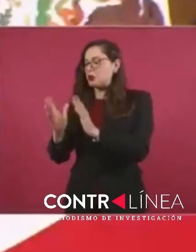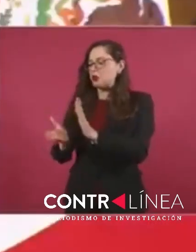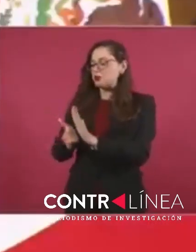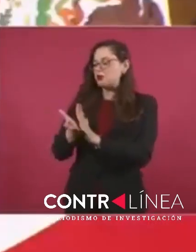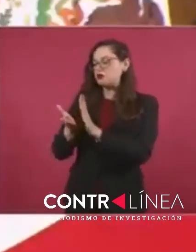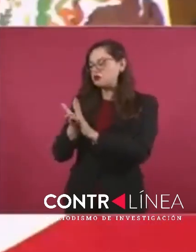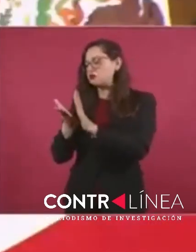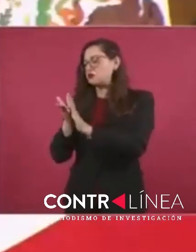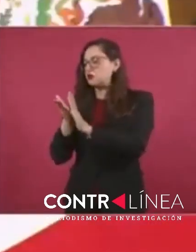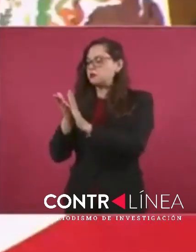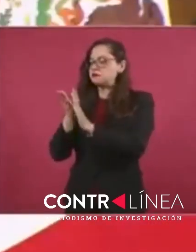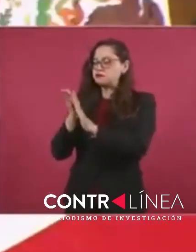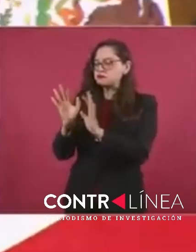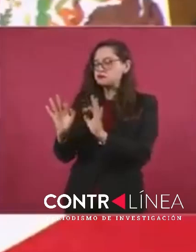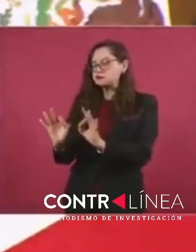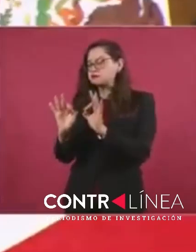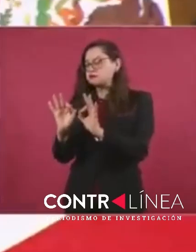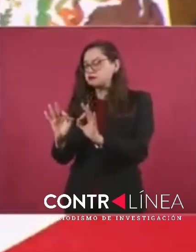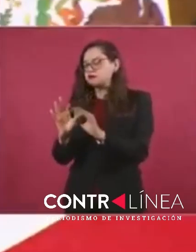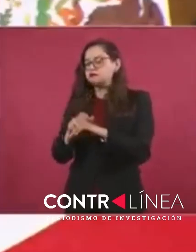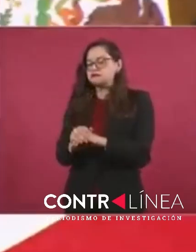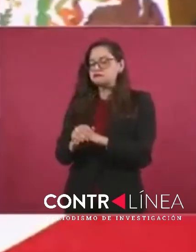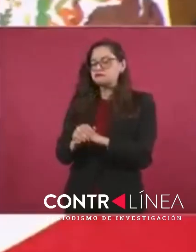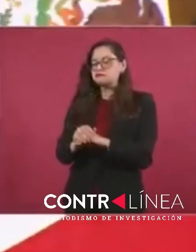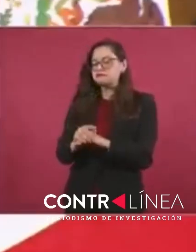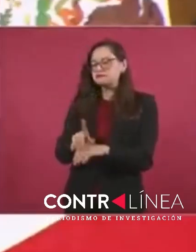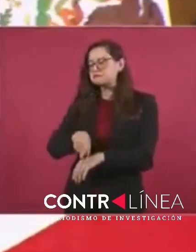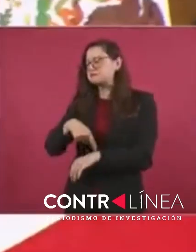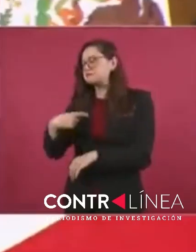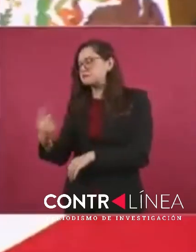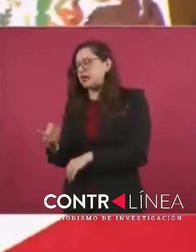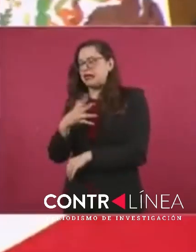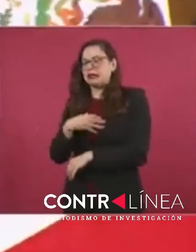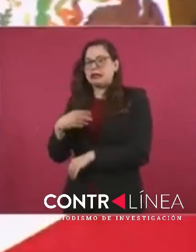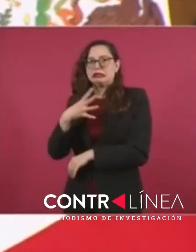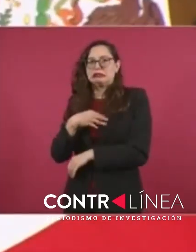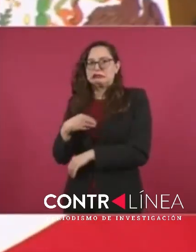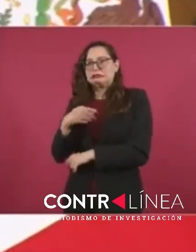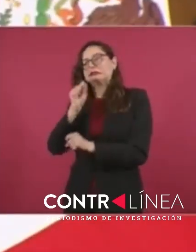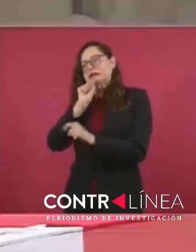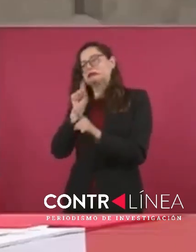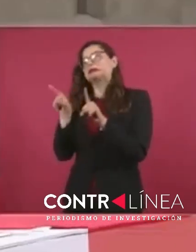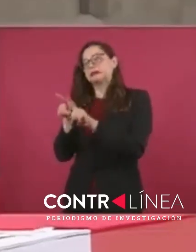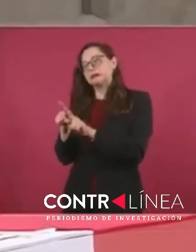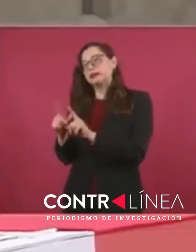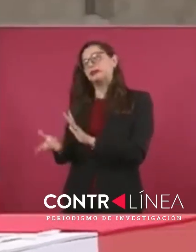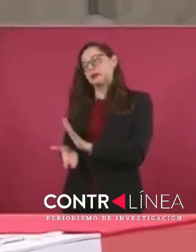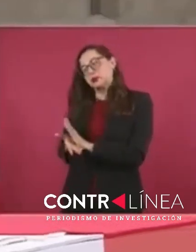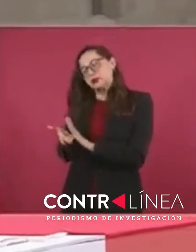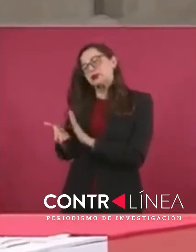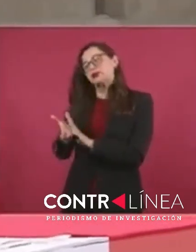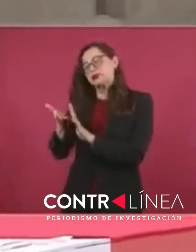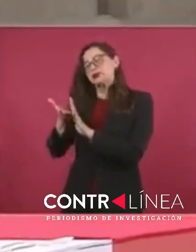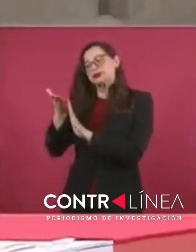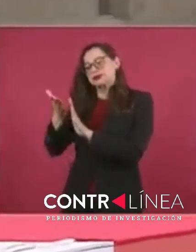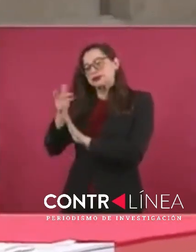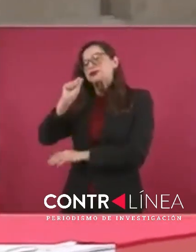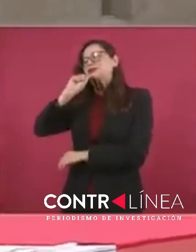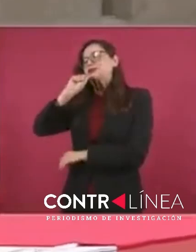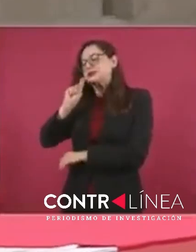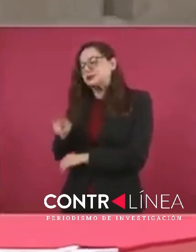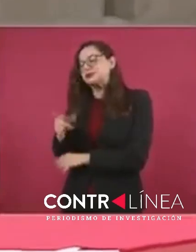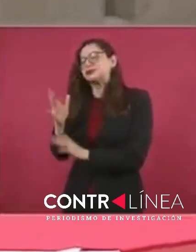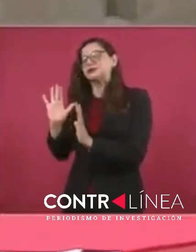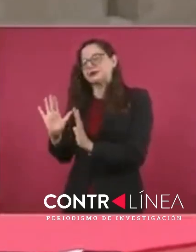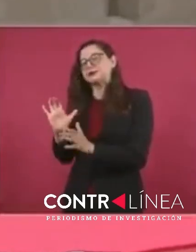construir también el anexo, la ampliación de la casa para un hijo que se casa, una hija que se